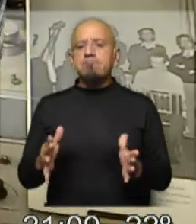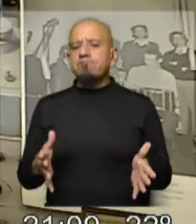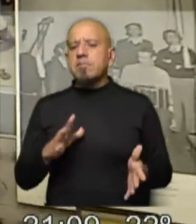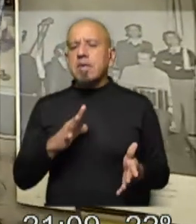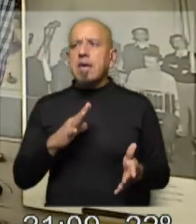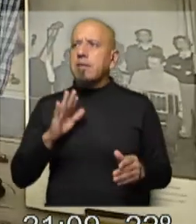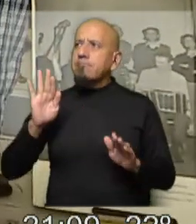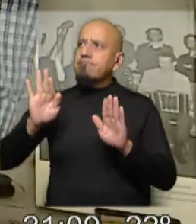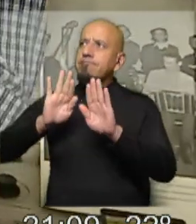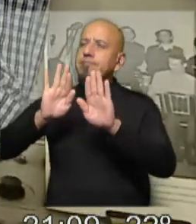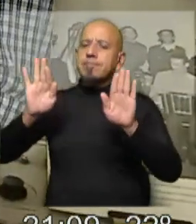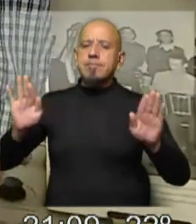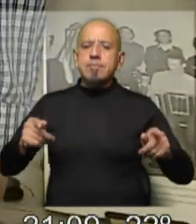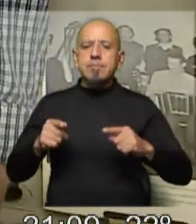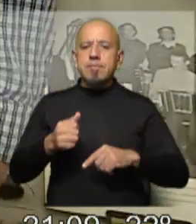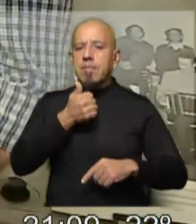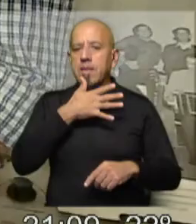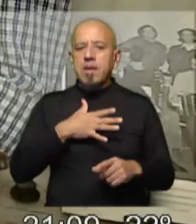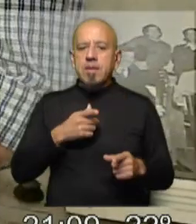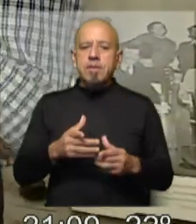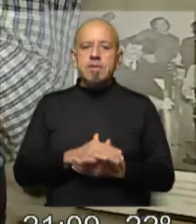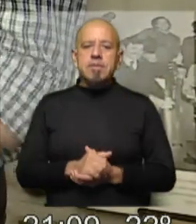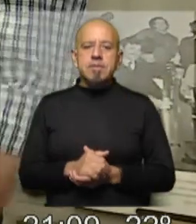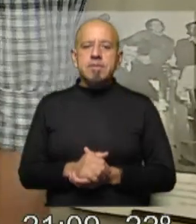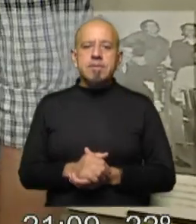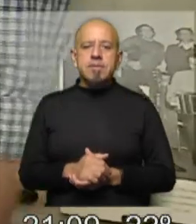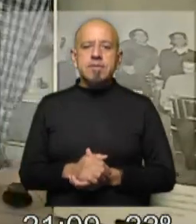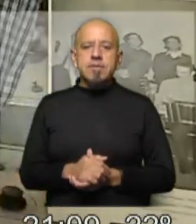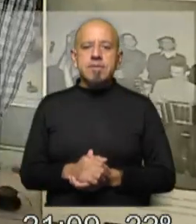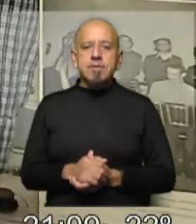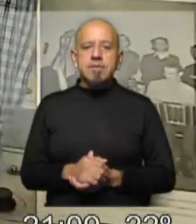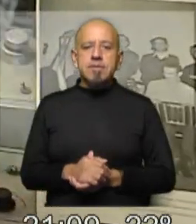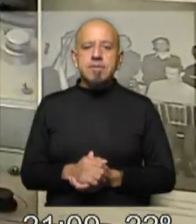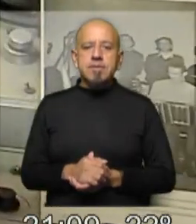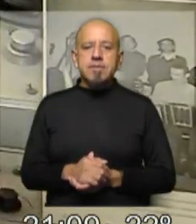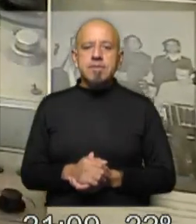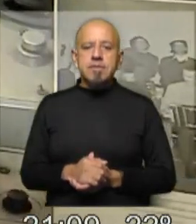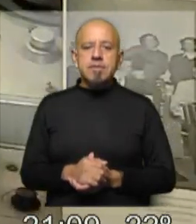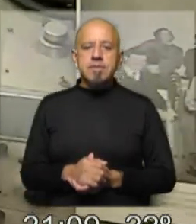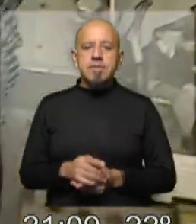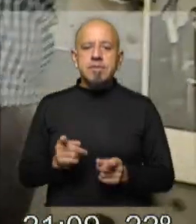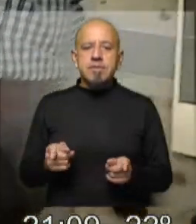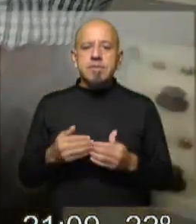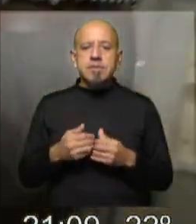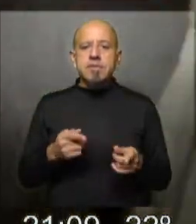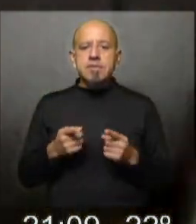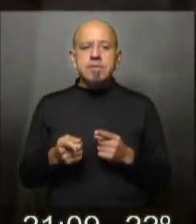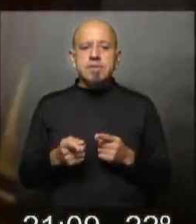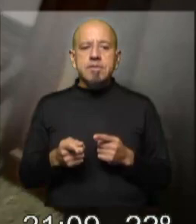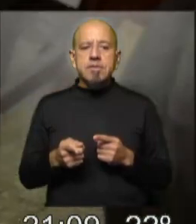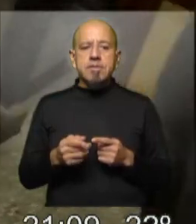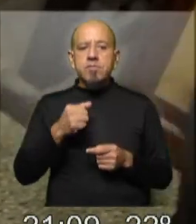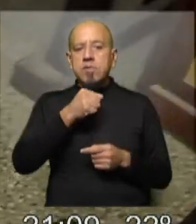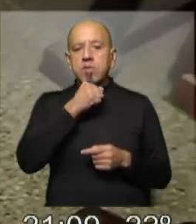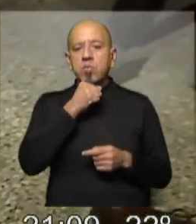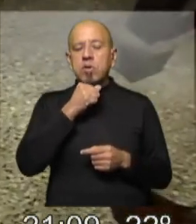está como la sala de historia, digamos. La sala de historia, la máquina del tiempo. Bueno, todo comienza con mi abuelo, que es una